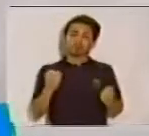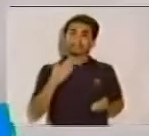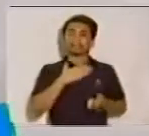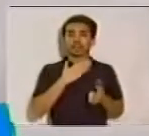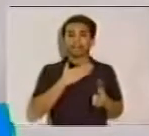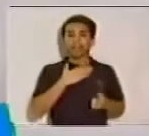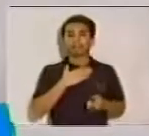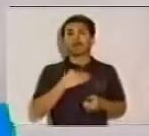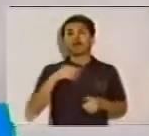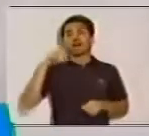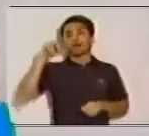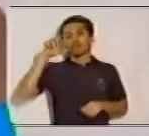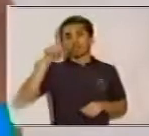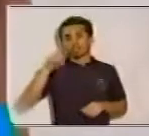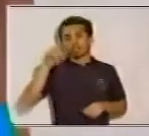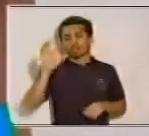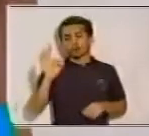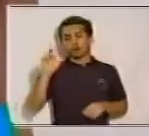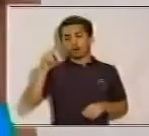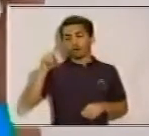12 lados.